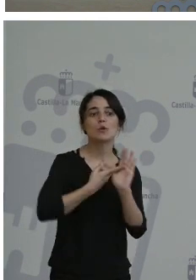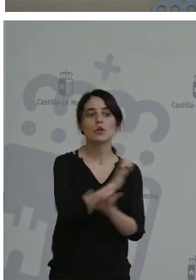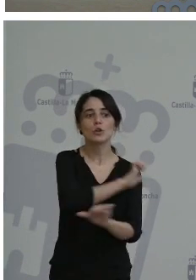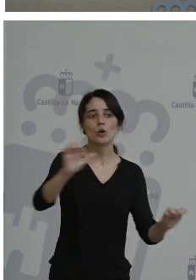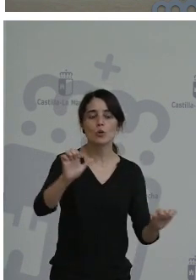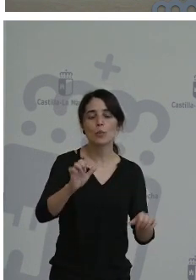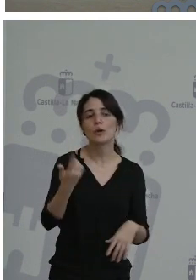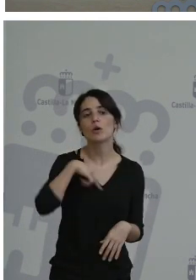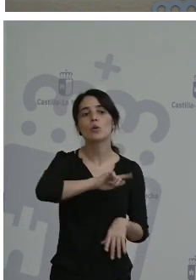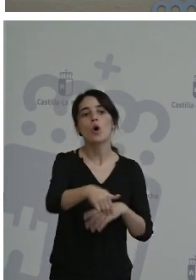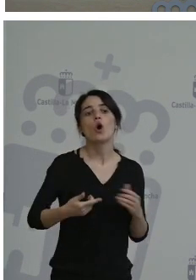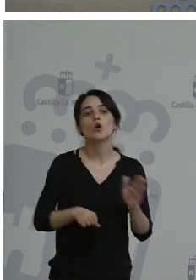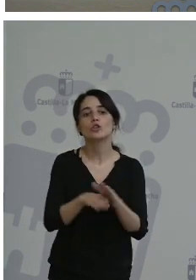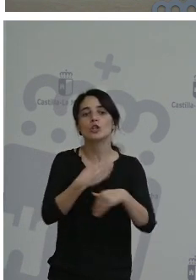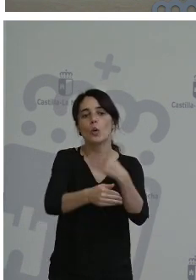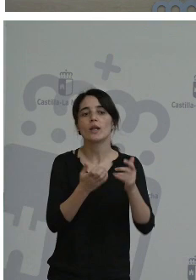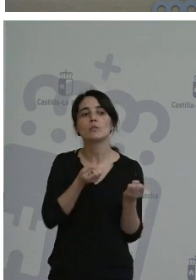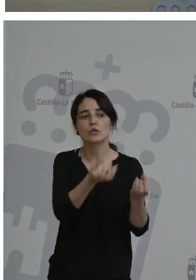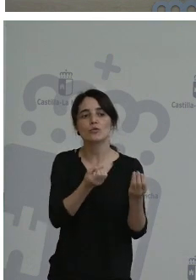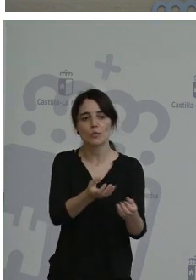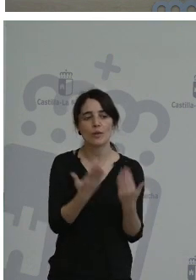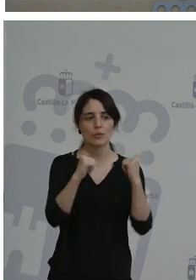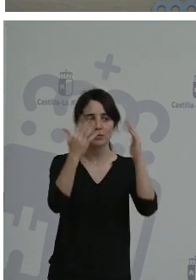y seguiremos informando sobre el tema.